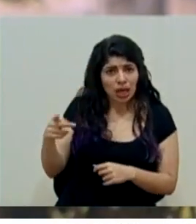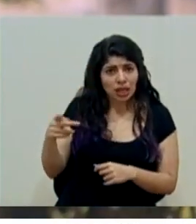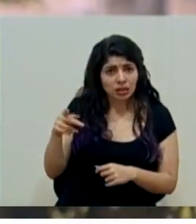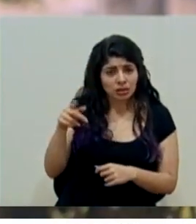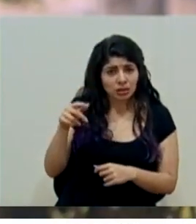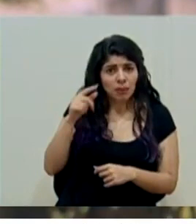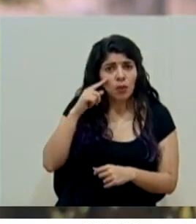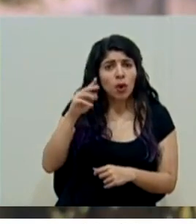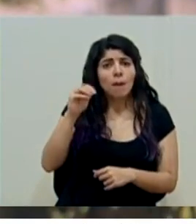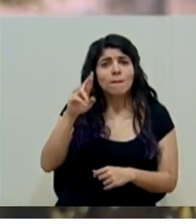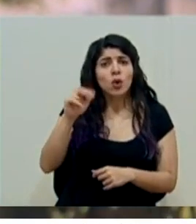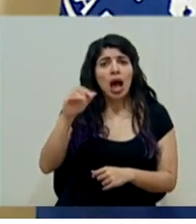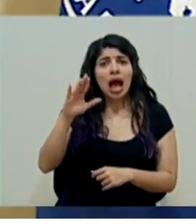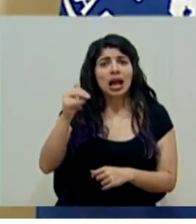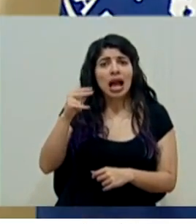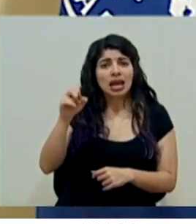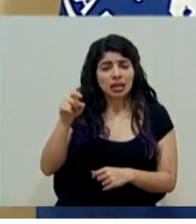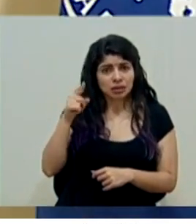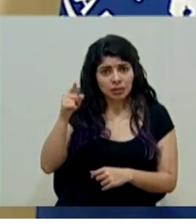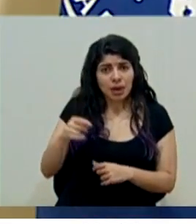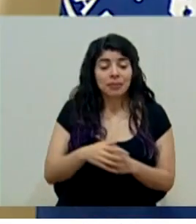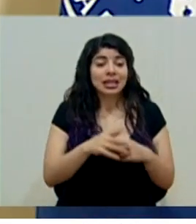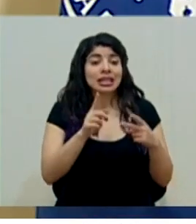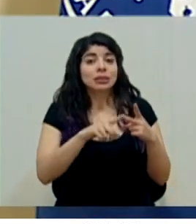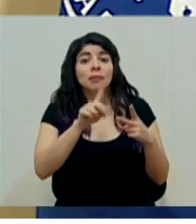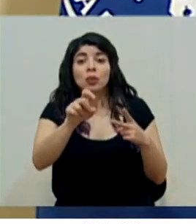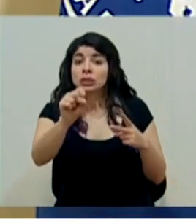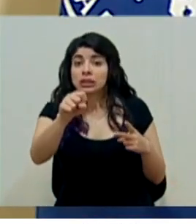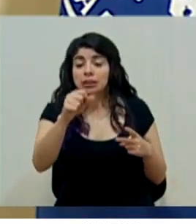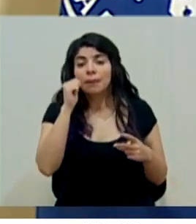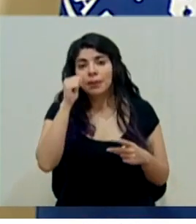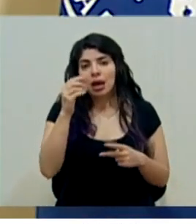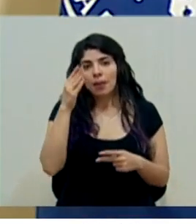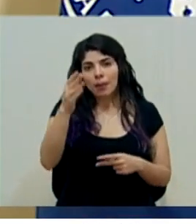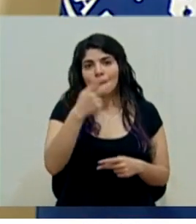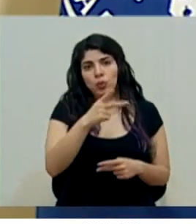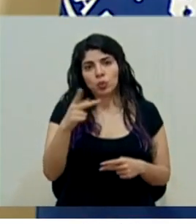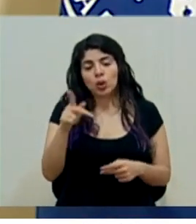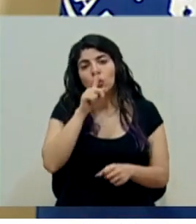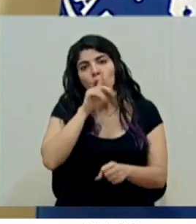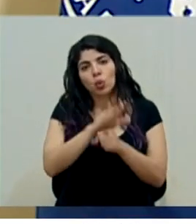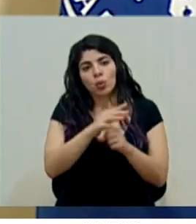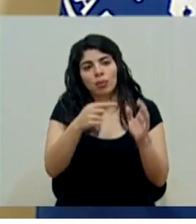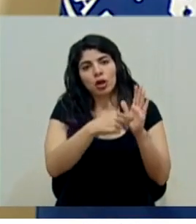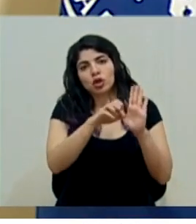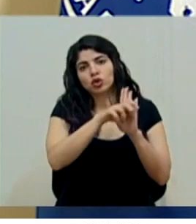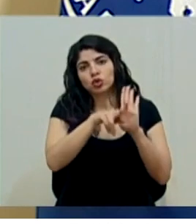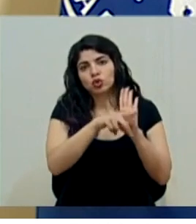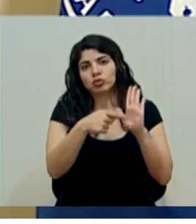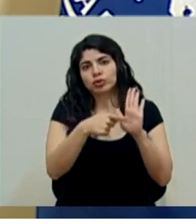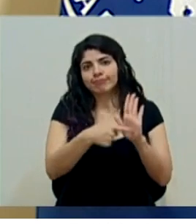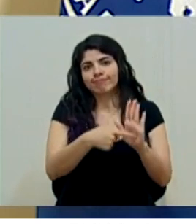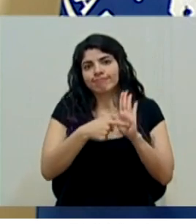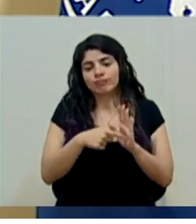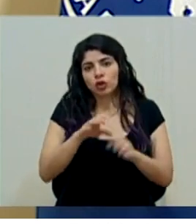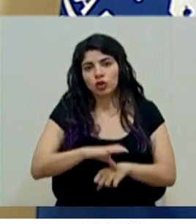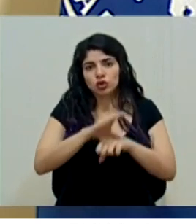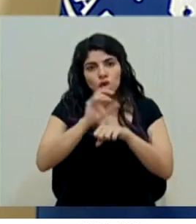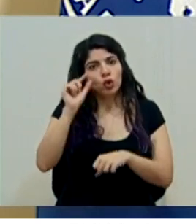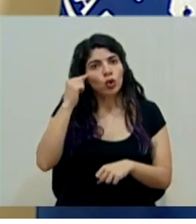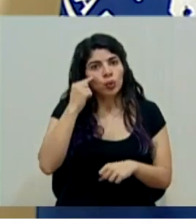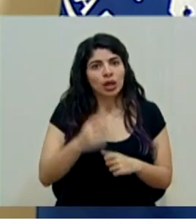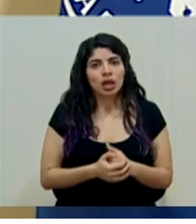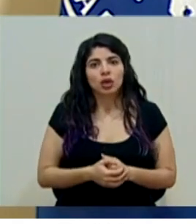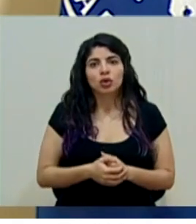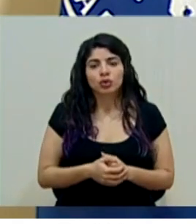de Mora y Cañas? La segunda pregunta es sí, estaremos en Punta Arenas cumpliendo con el mandato constitucional del Consejo de Gobierno para